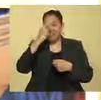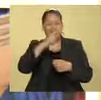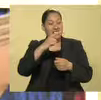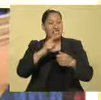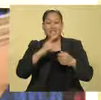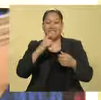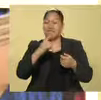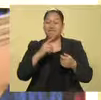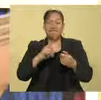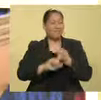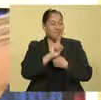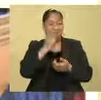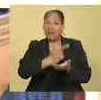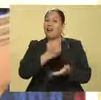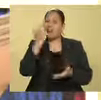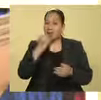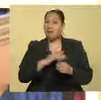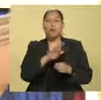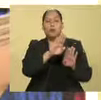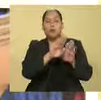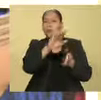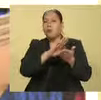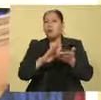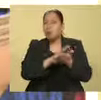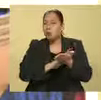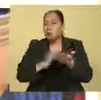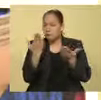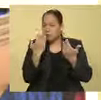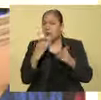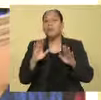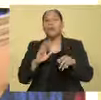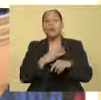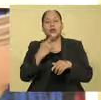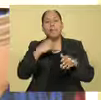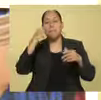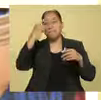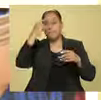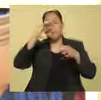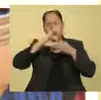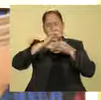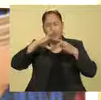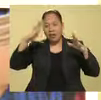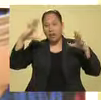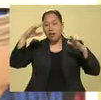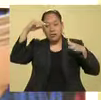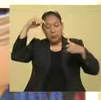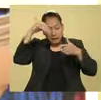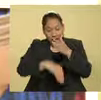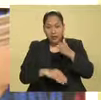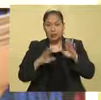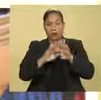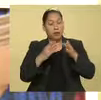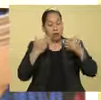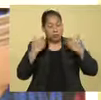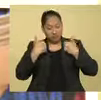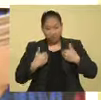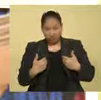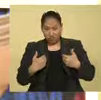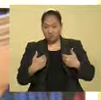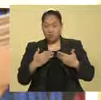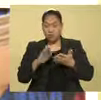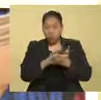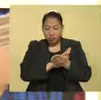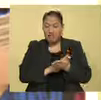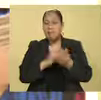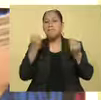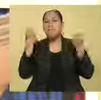humano psicológicamente. ¿Por qué? Porque pierde completamente su estabilidad. Al